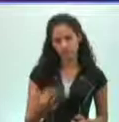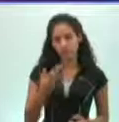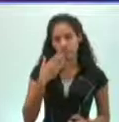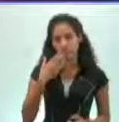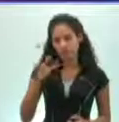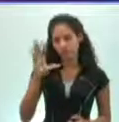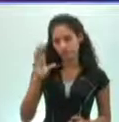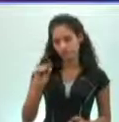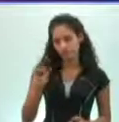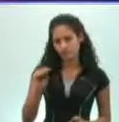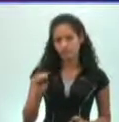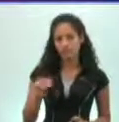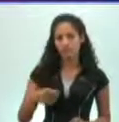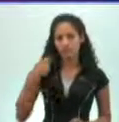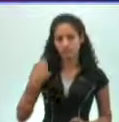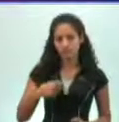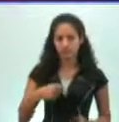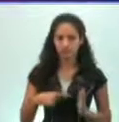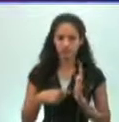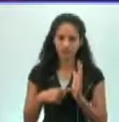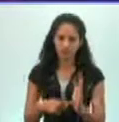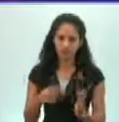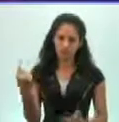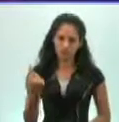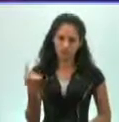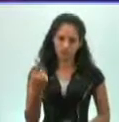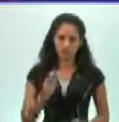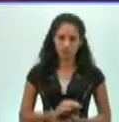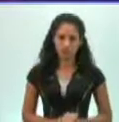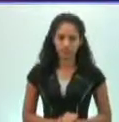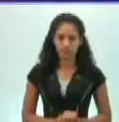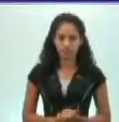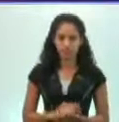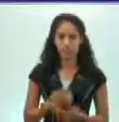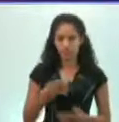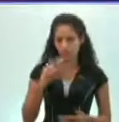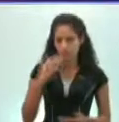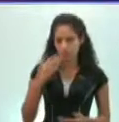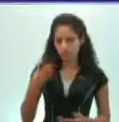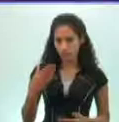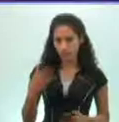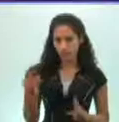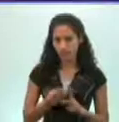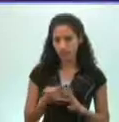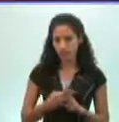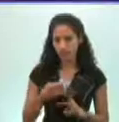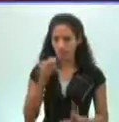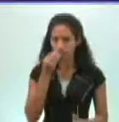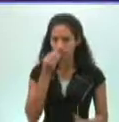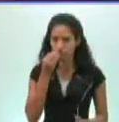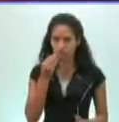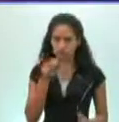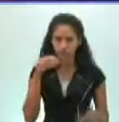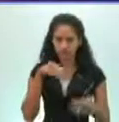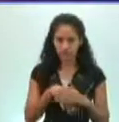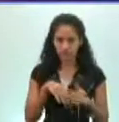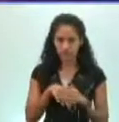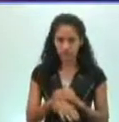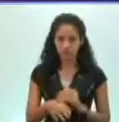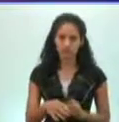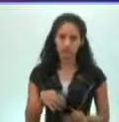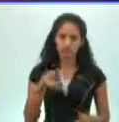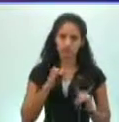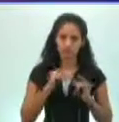ha decidido presentarse ella misma. Muy útil para poder recopilar, procesar